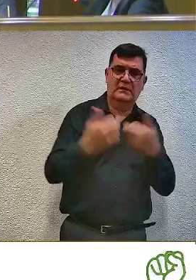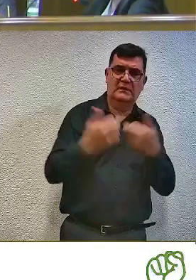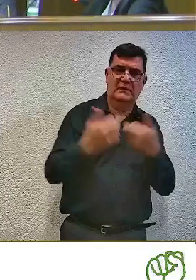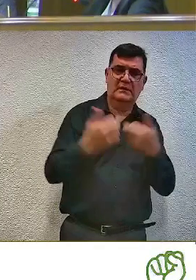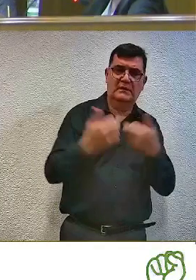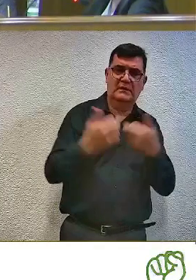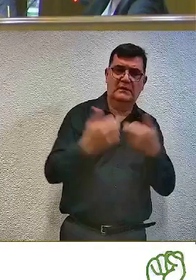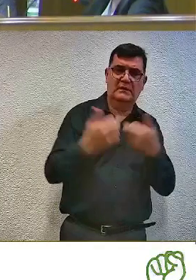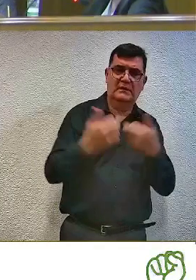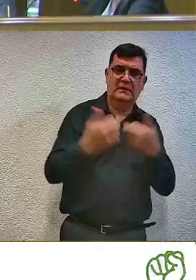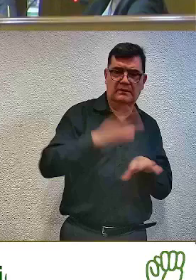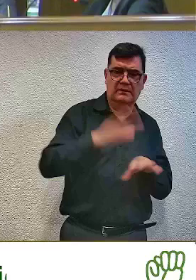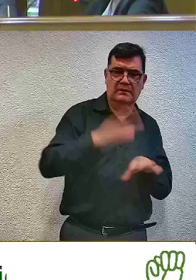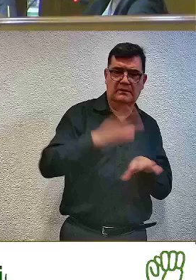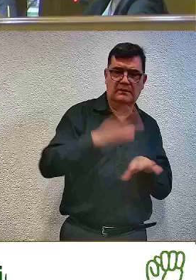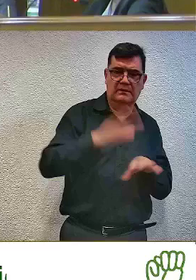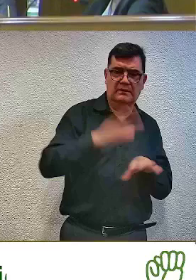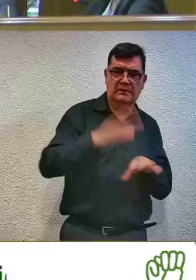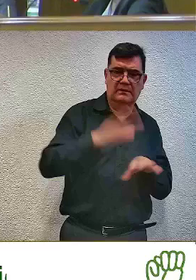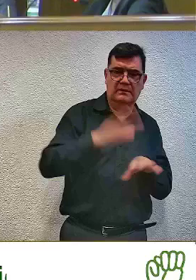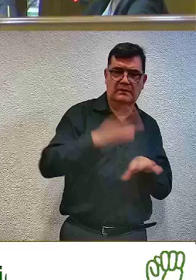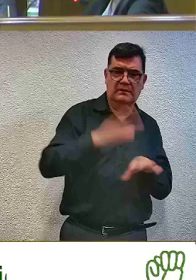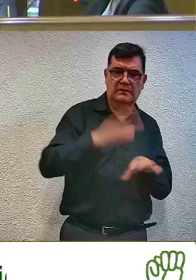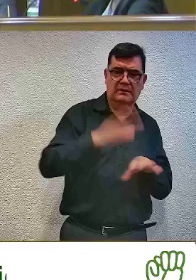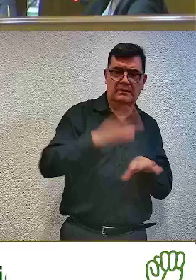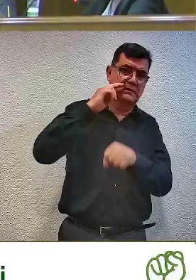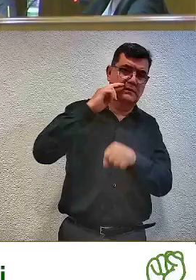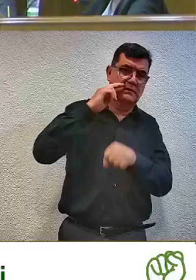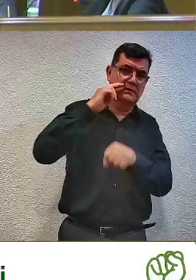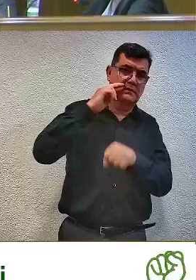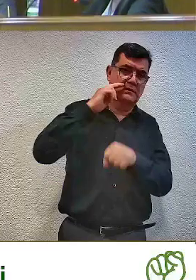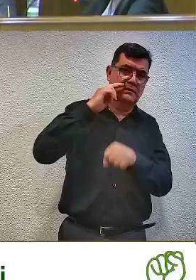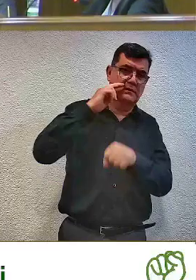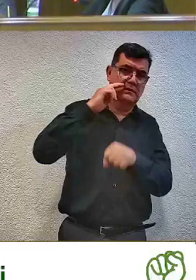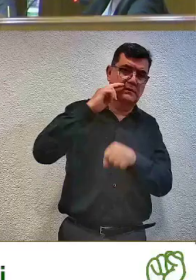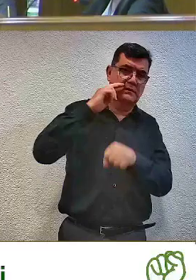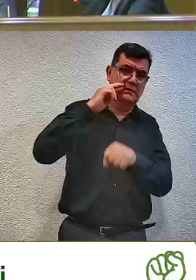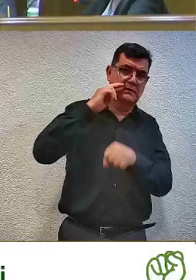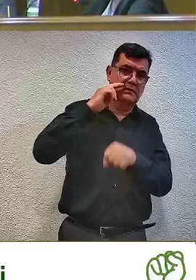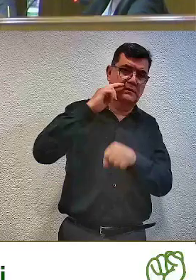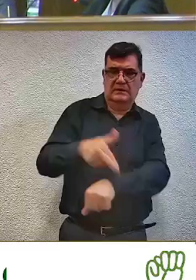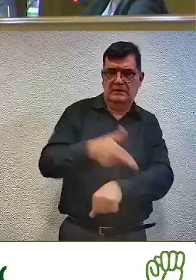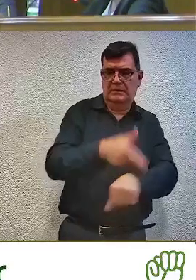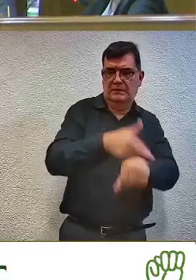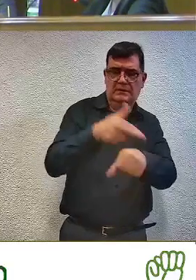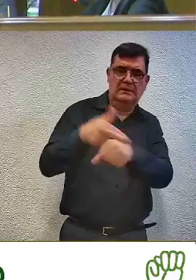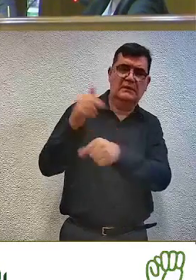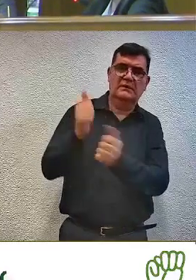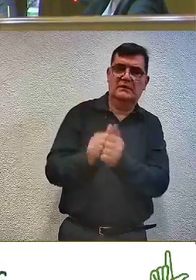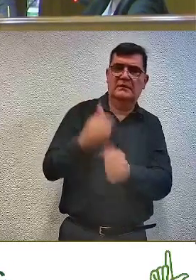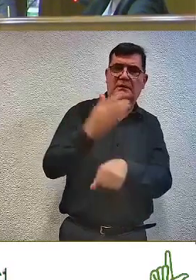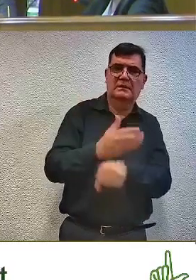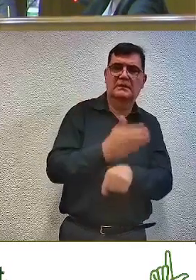que dio origen a este juicio, la autoridad responsable sustanció y resolvió el procedimiento sancionador,